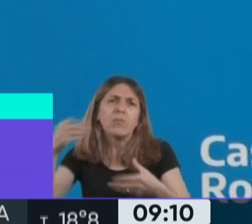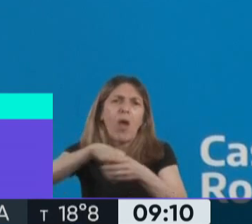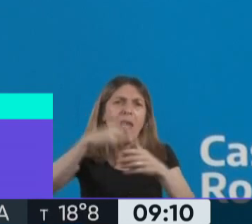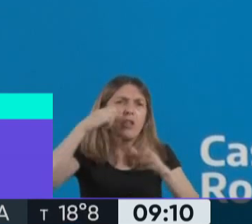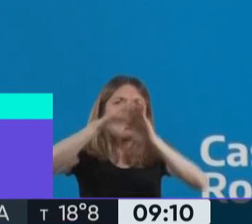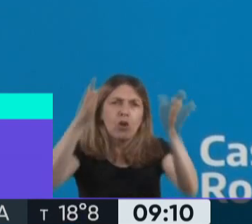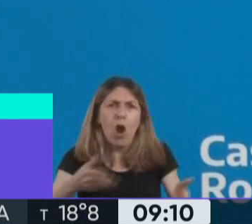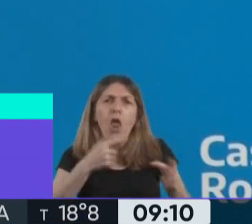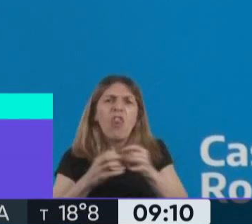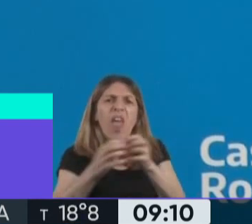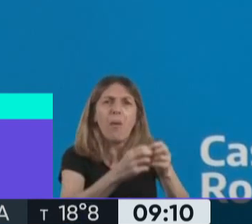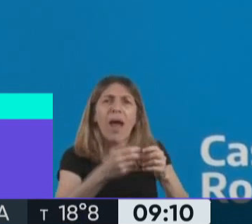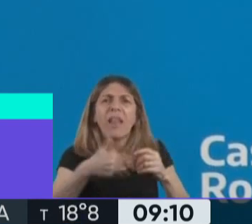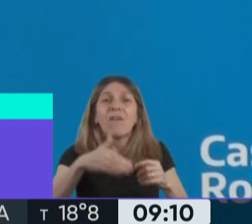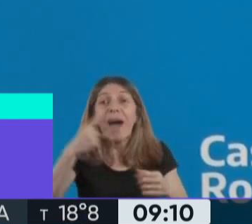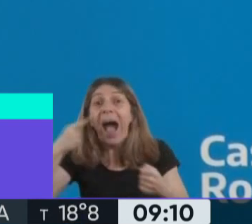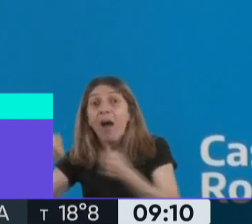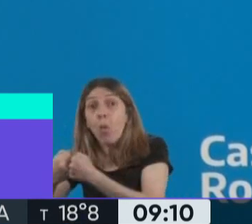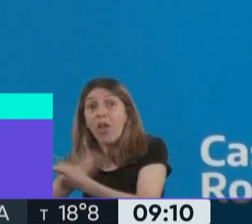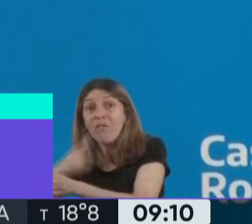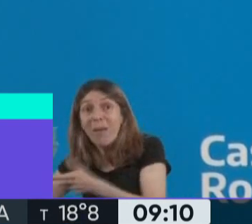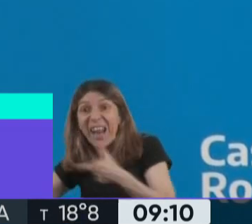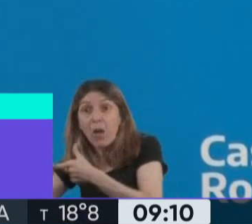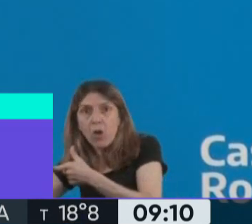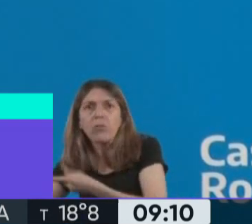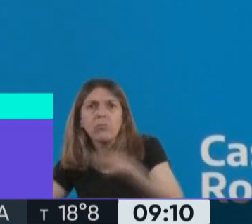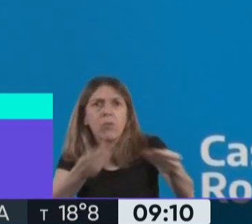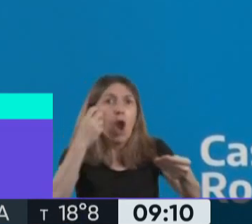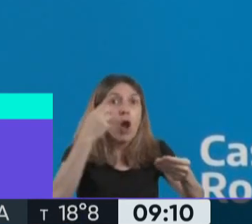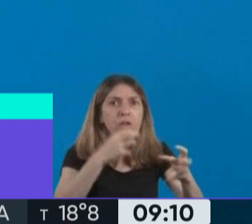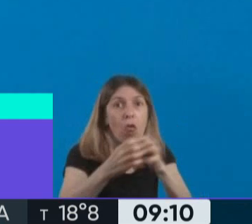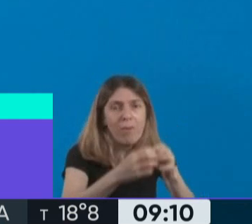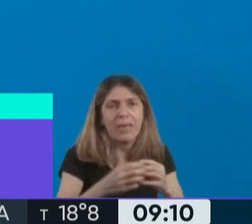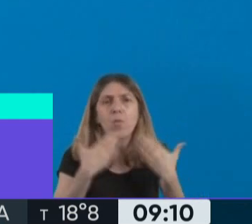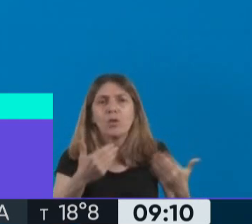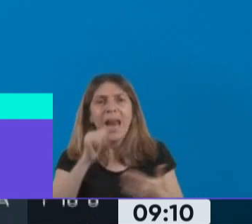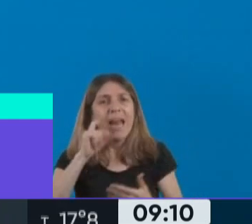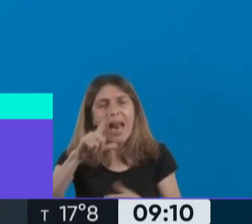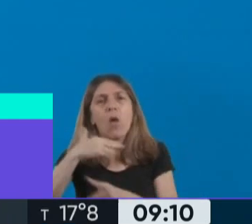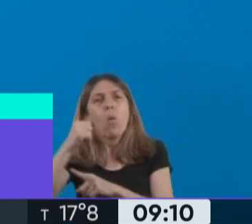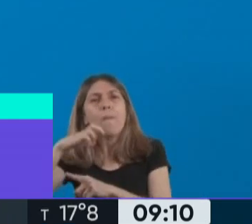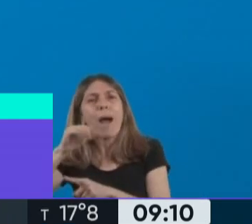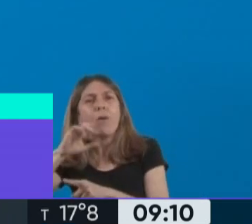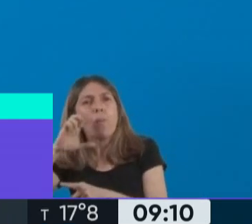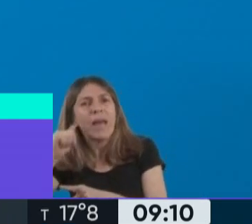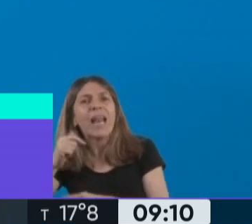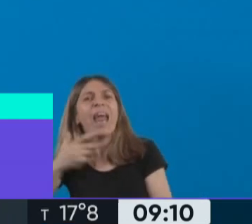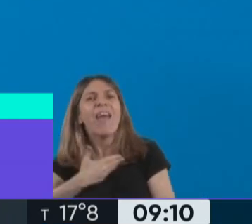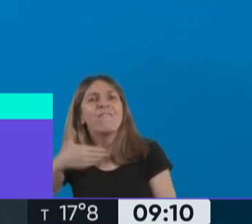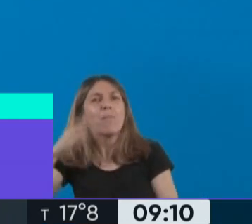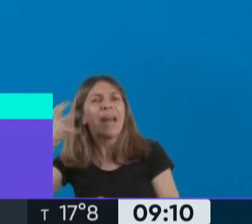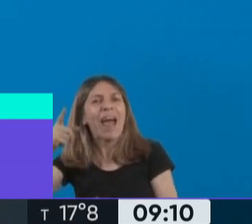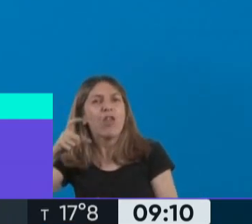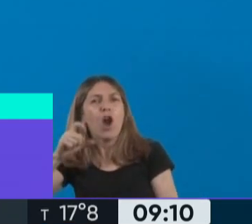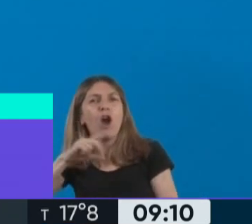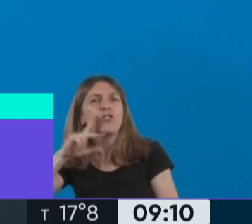Parlamento cuando se llegue a ese acuerdo y lo tenga que votar el Parlamento. Muchas gracias, Ariel. Juan Pablo Peralta, ¿cómo estás? De FM Concierto. Hola, ¿qué